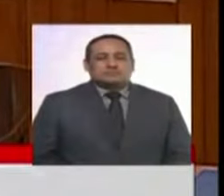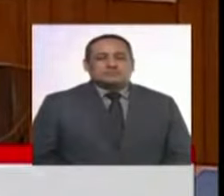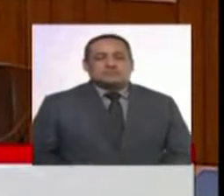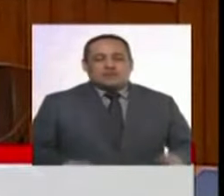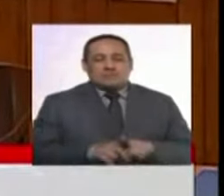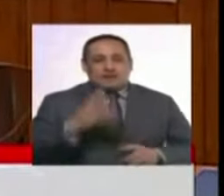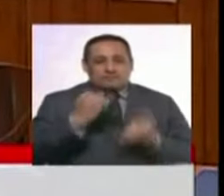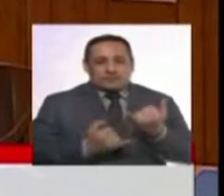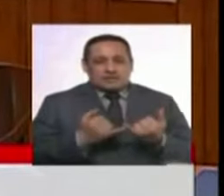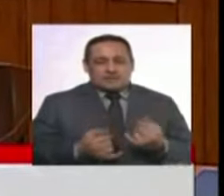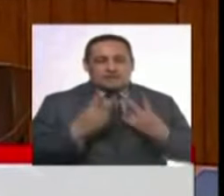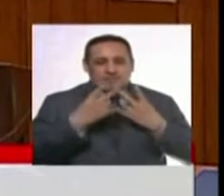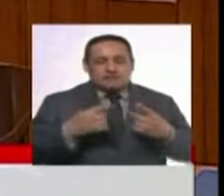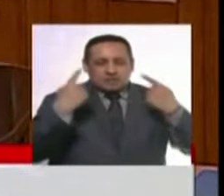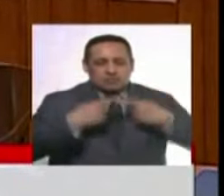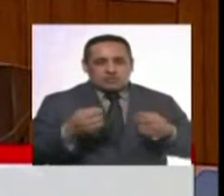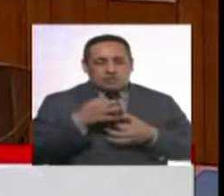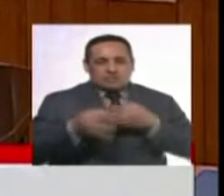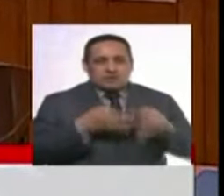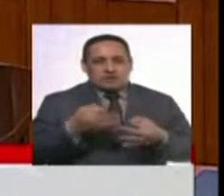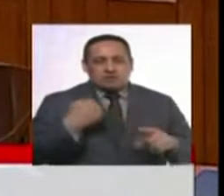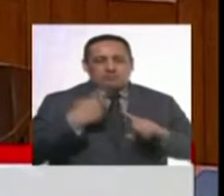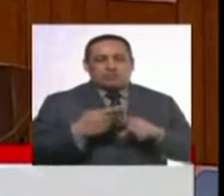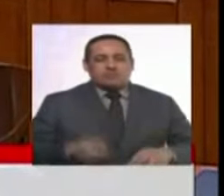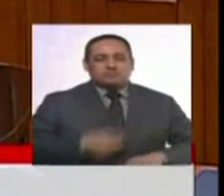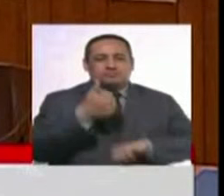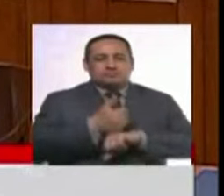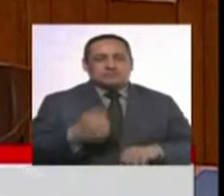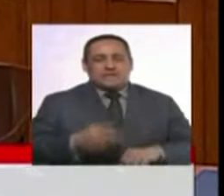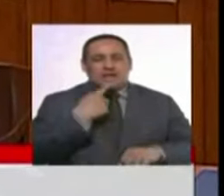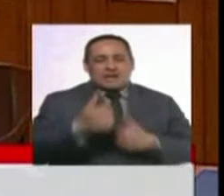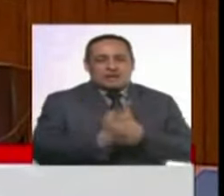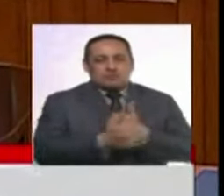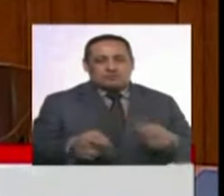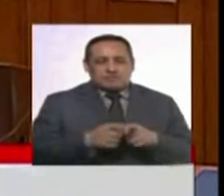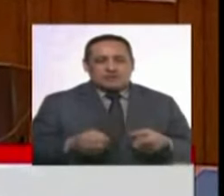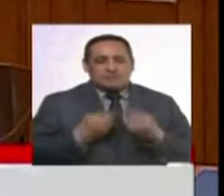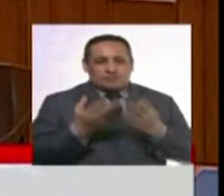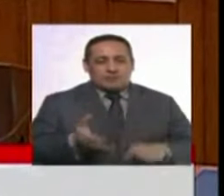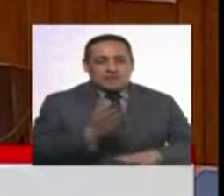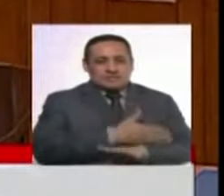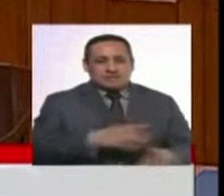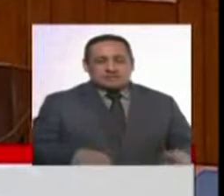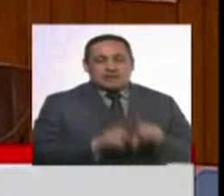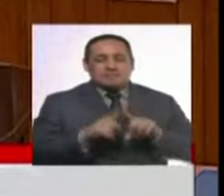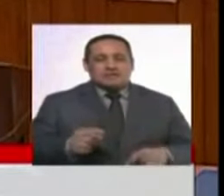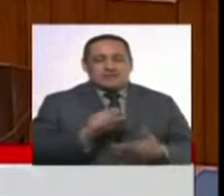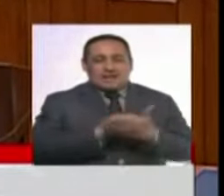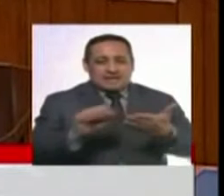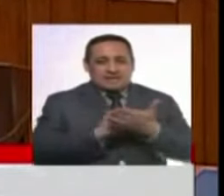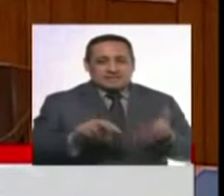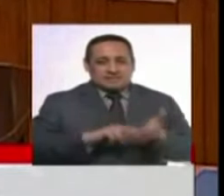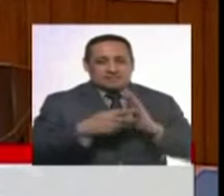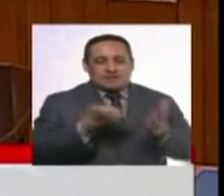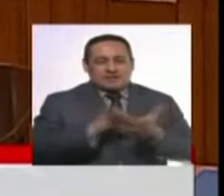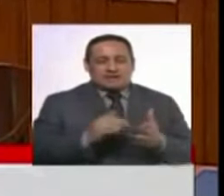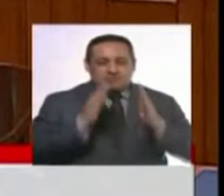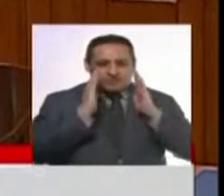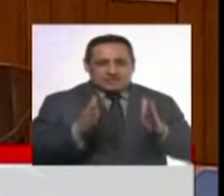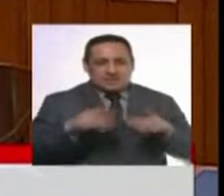finalmente de acuerdo a la señalado por el prefecto Regional de ayacucho en el informe mencionado la agenda tratada estuvo